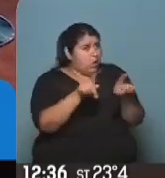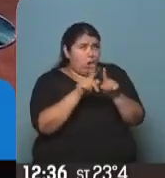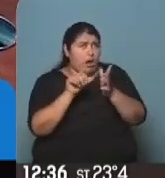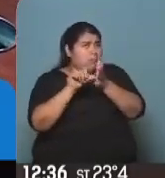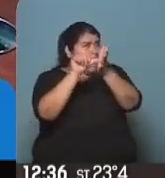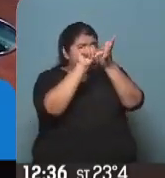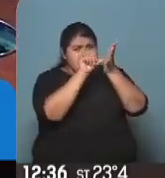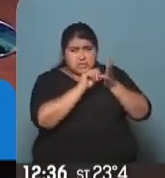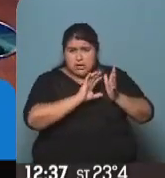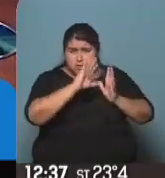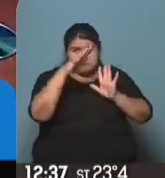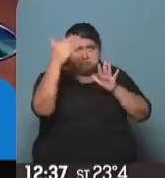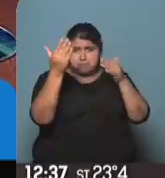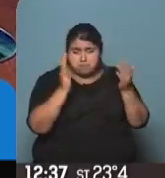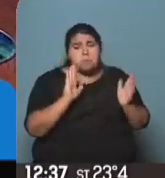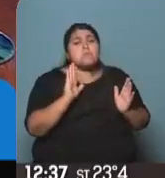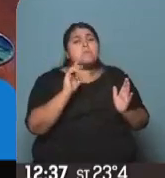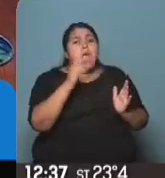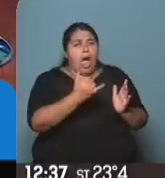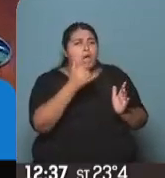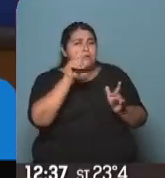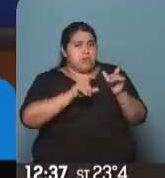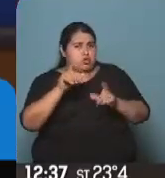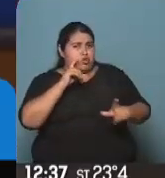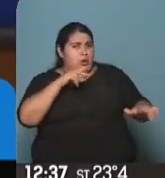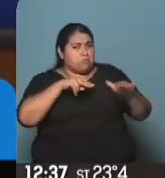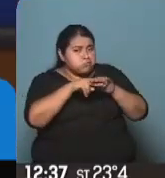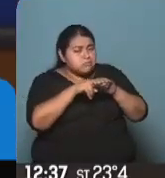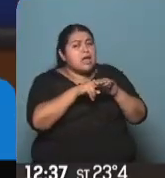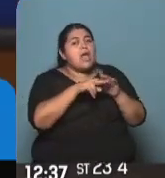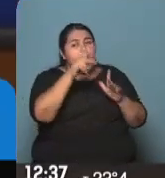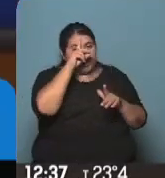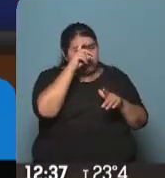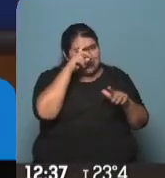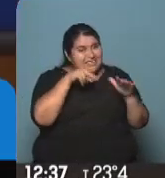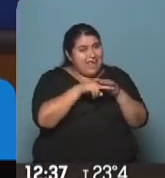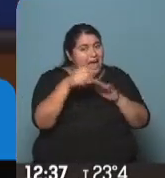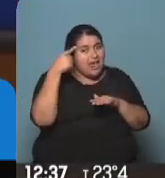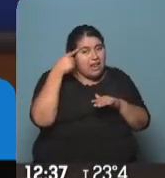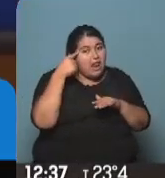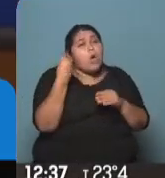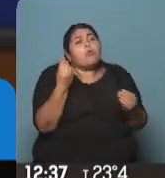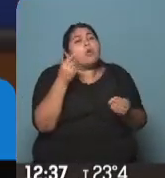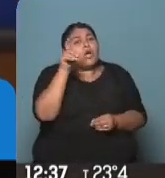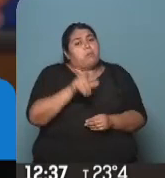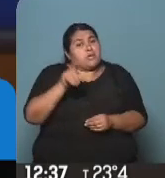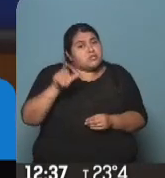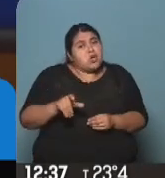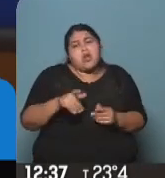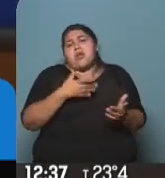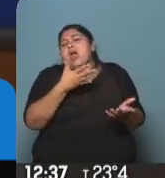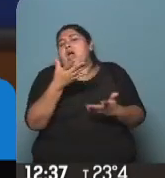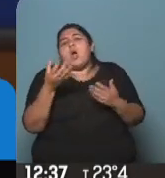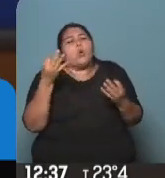de la región, están internadas en hospitales psiquiátricos, que han sido internadas porque en algún momento tuvieron